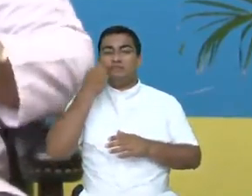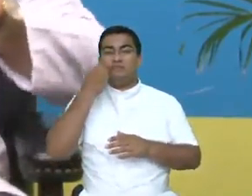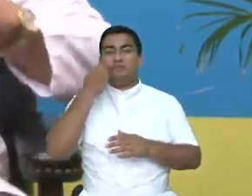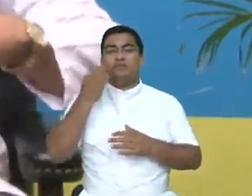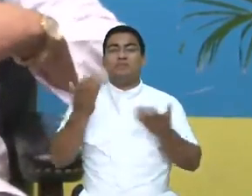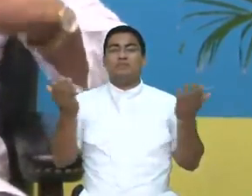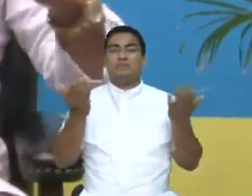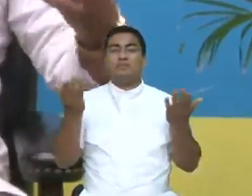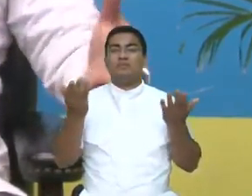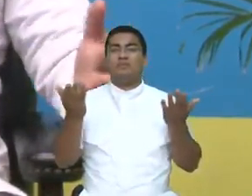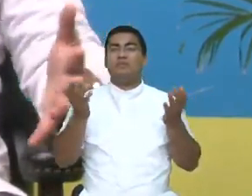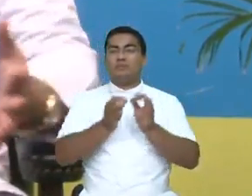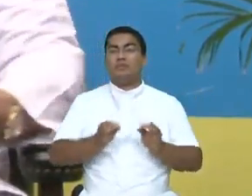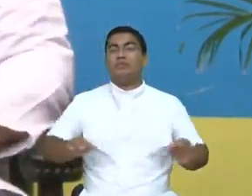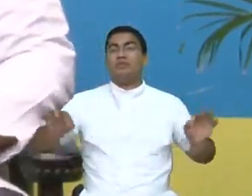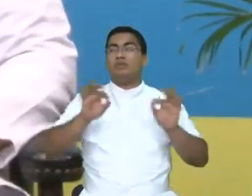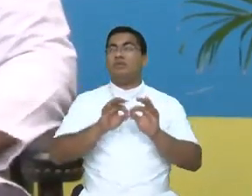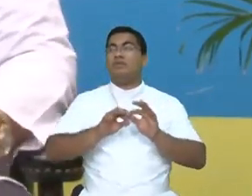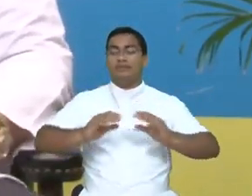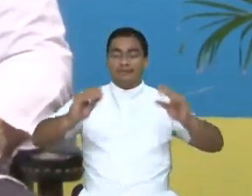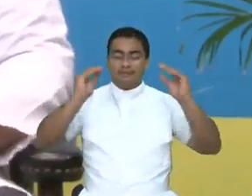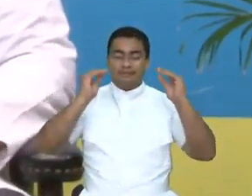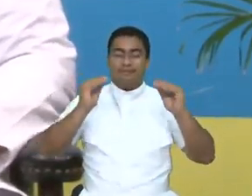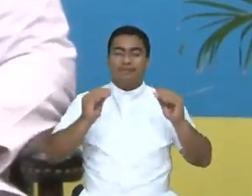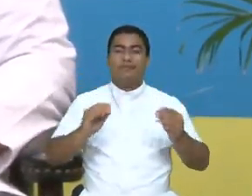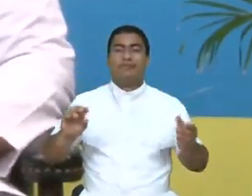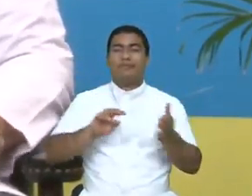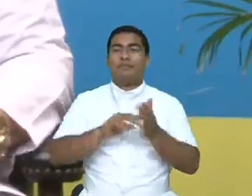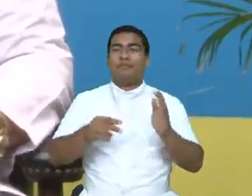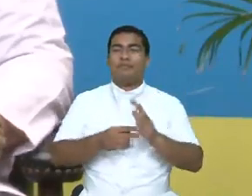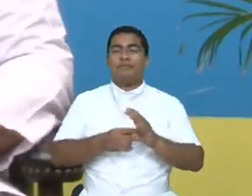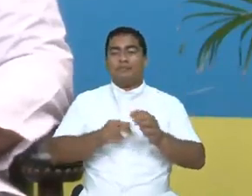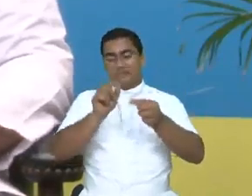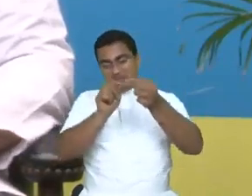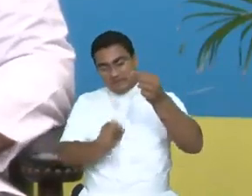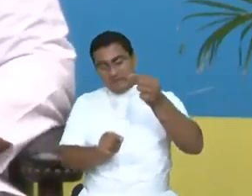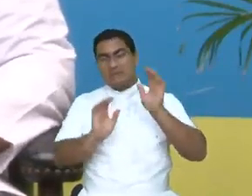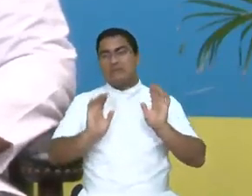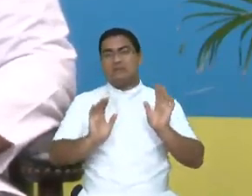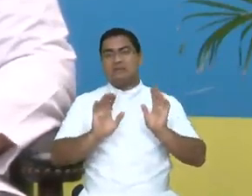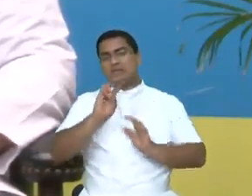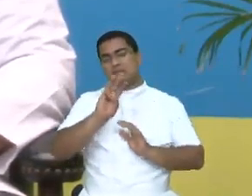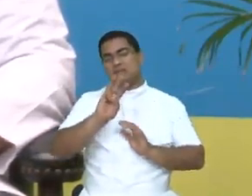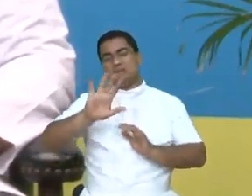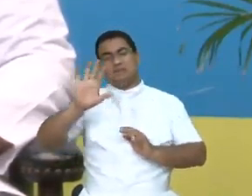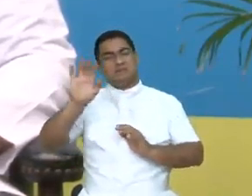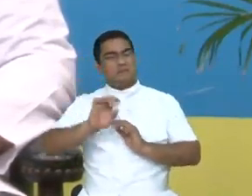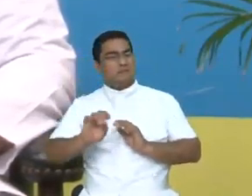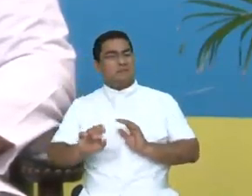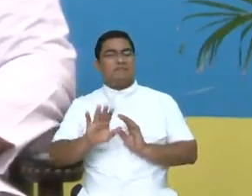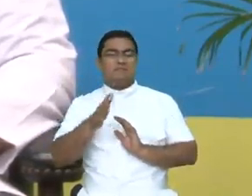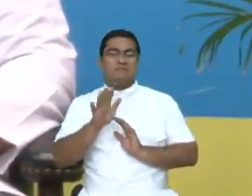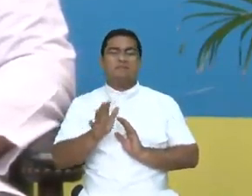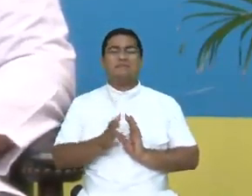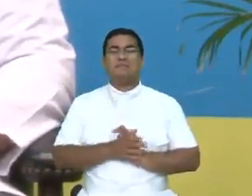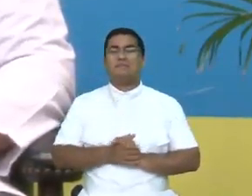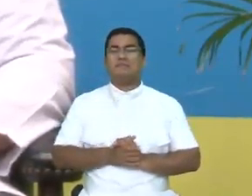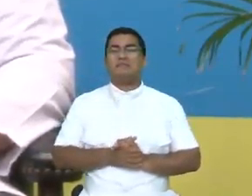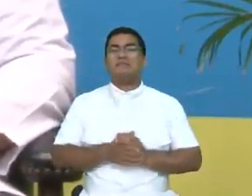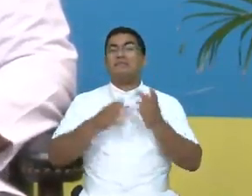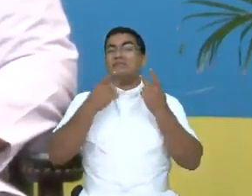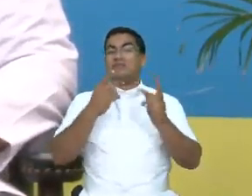de educarse más que de curar, porque no todas terminan en cirugía, apenas un 3-5%, como decía al inicio, terminan en cirugía. Pero